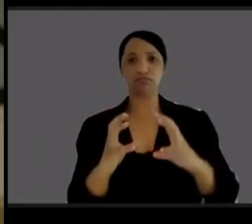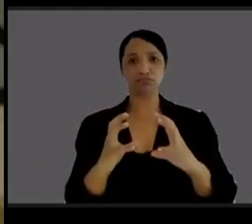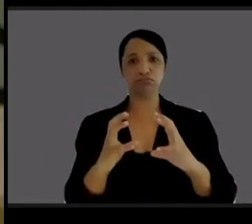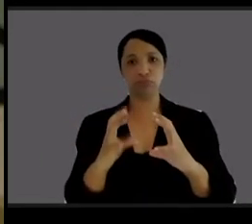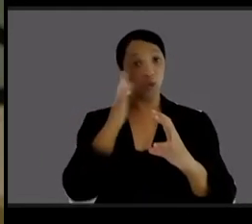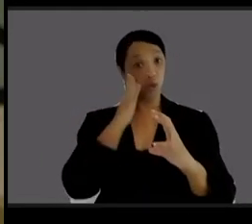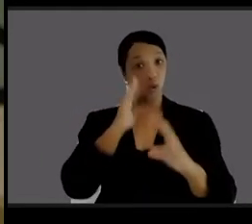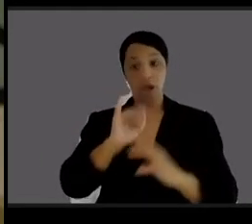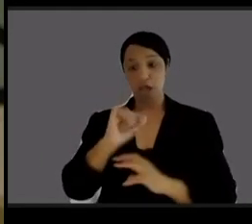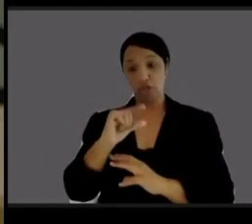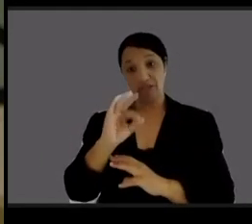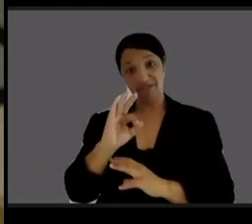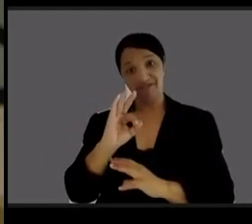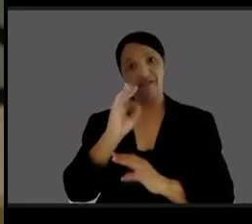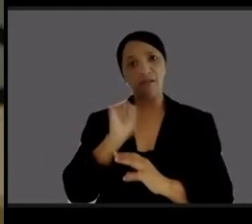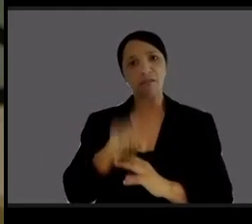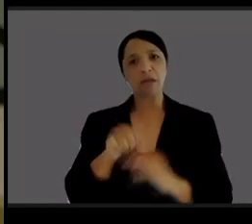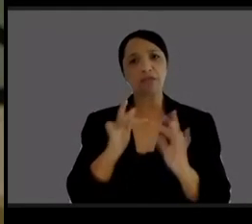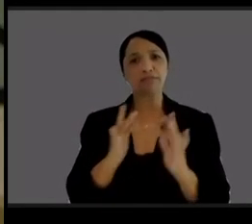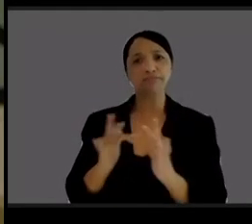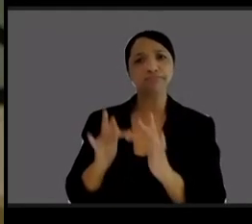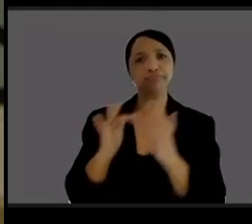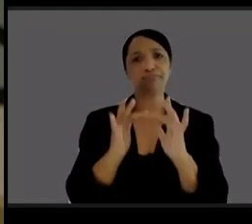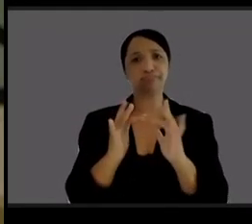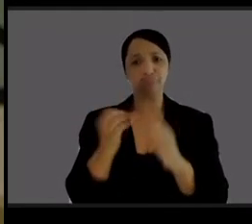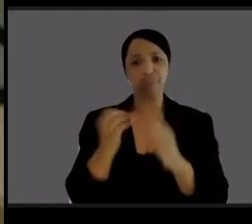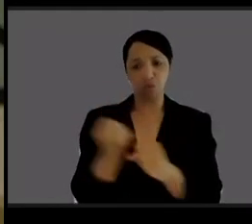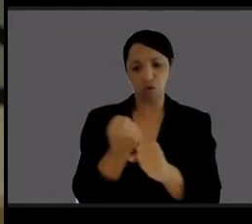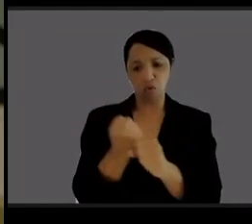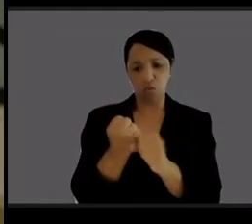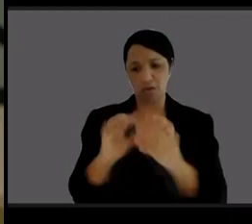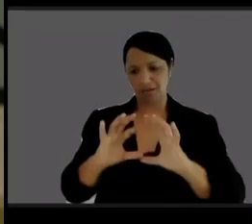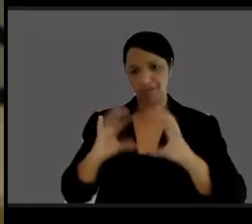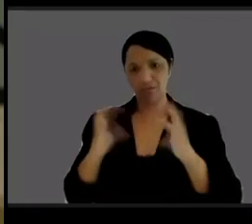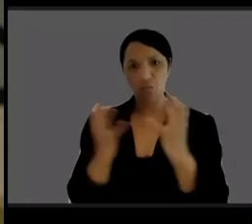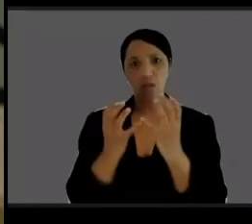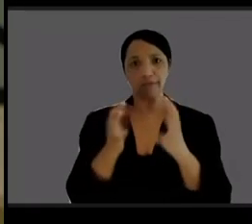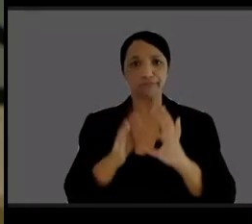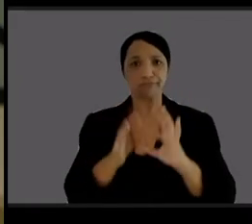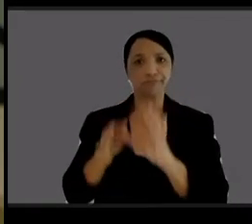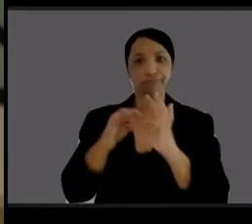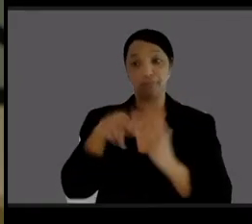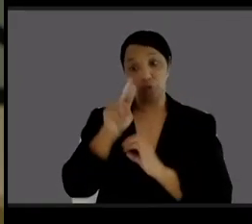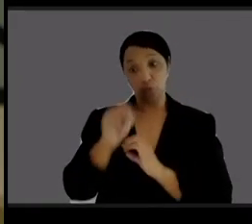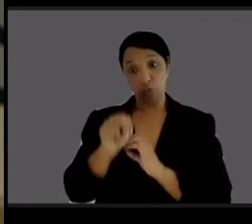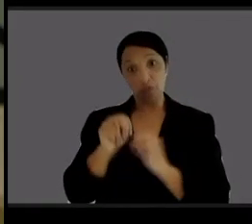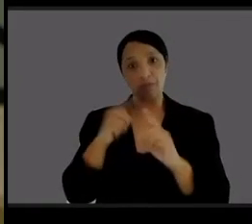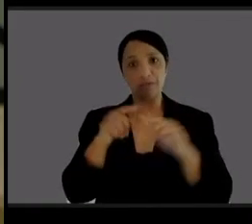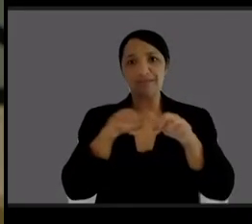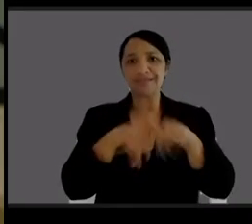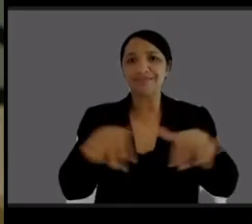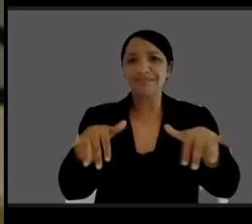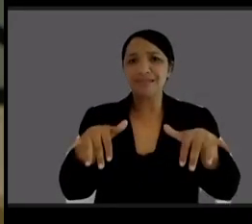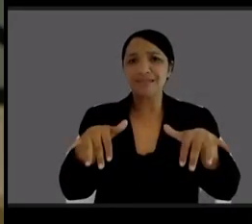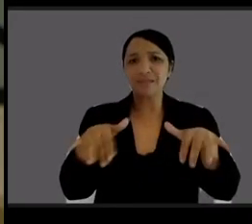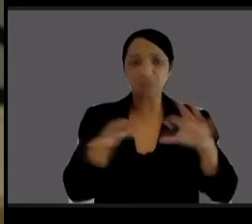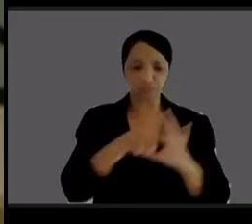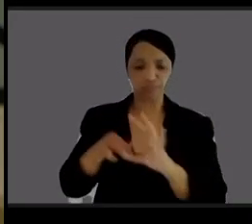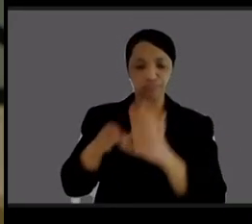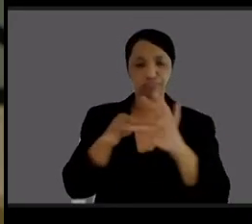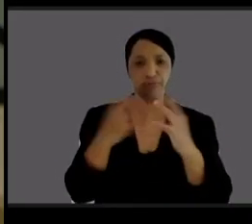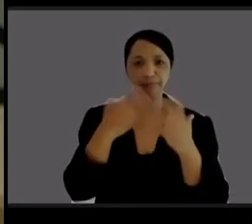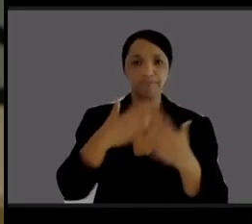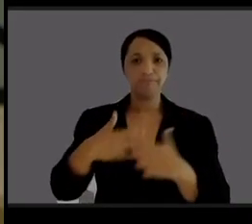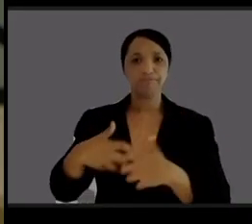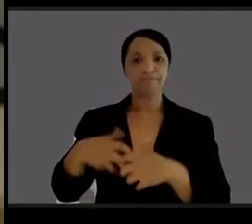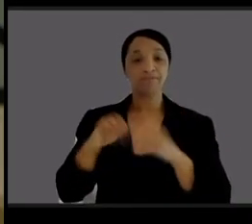cerrar la brecha de gobernanza, incluso elevando y alineando mejor el trabajo del IGF y otros órganos